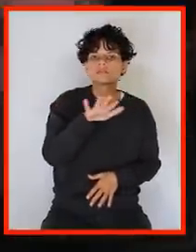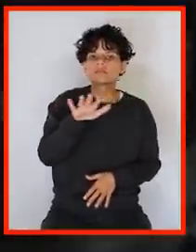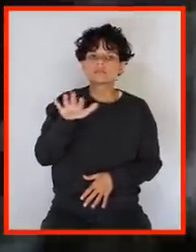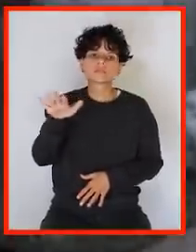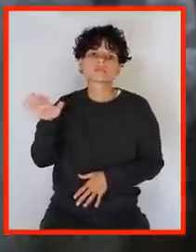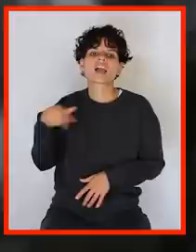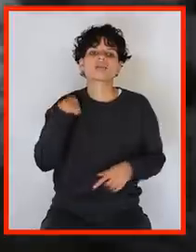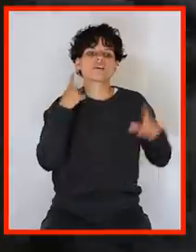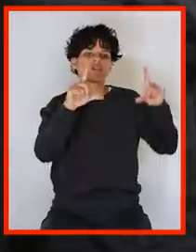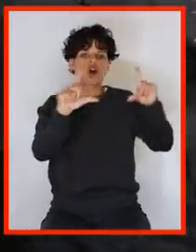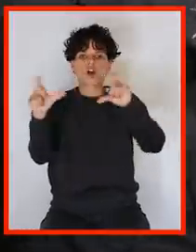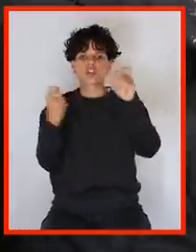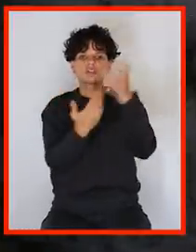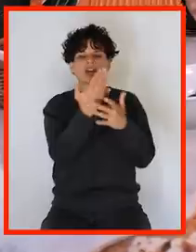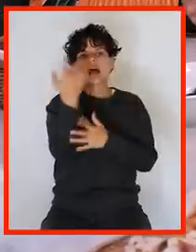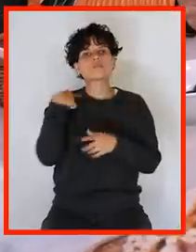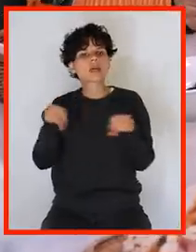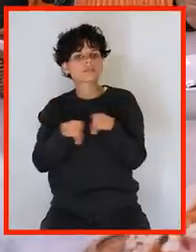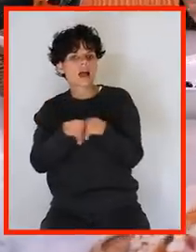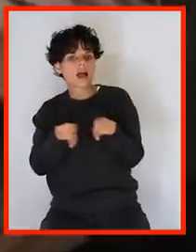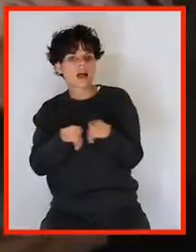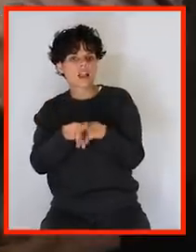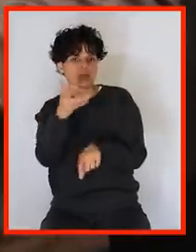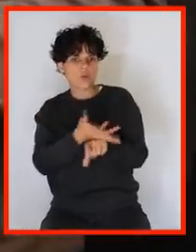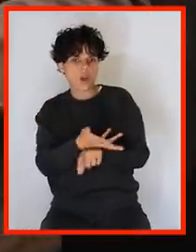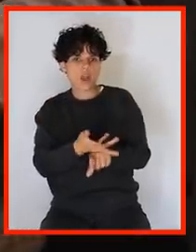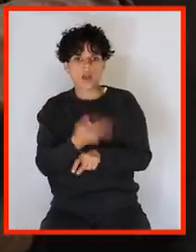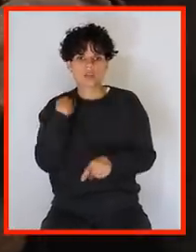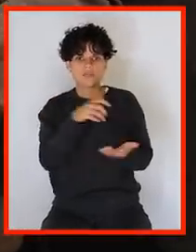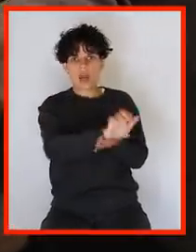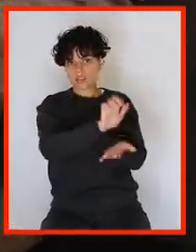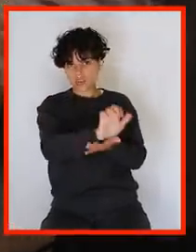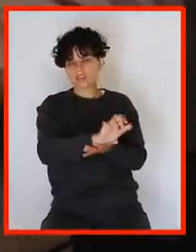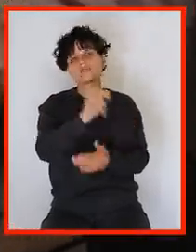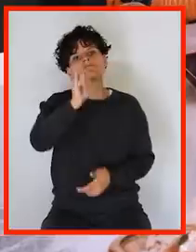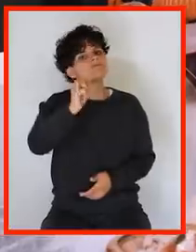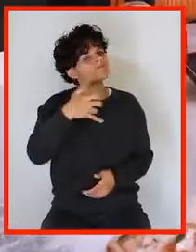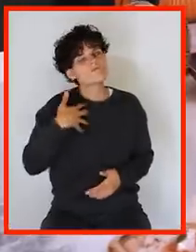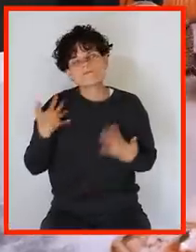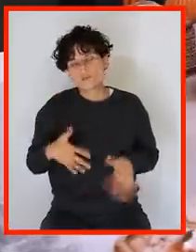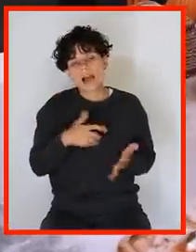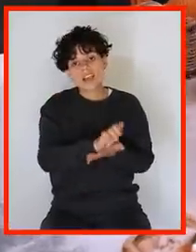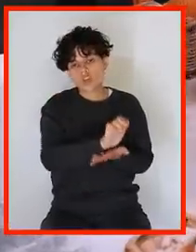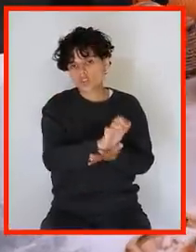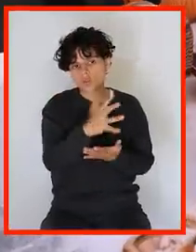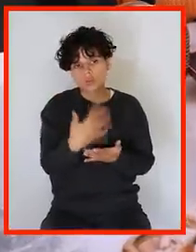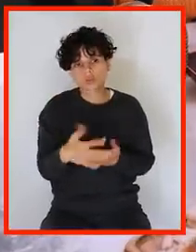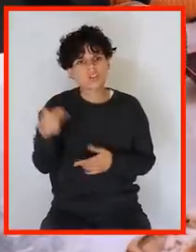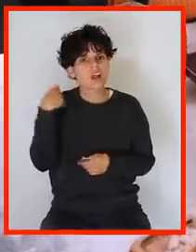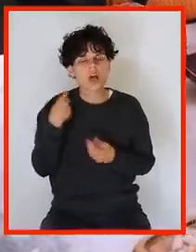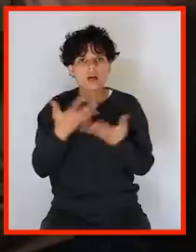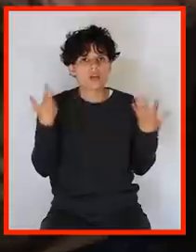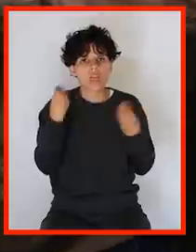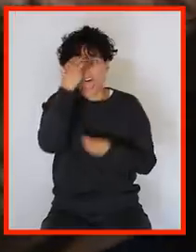subís fotos con ella, que está ahí enamorada. Oye, a mi hermana, güey. A mi hermana, no, la güey, po. ¿Que si es mañoso? Sí. Terrible. No, si este güey está viendo todo el